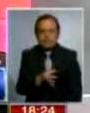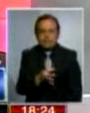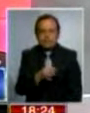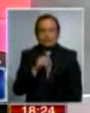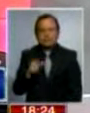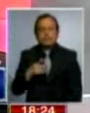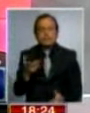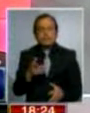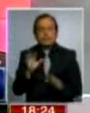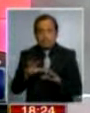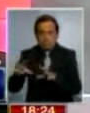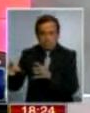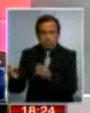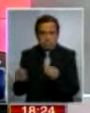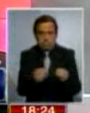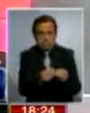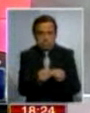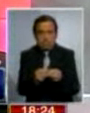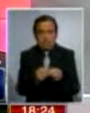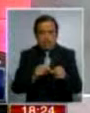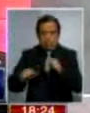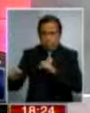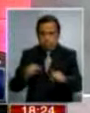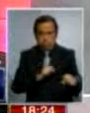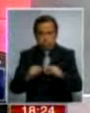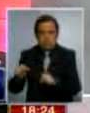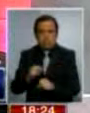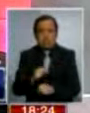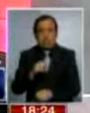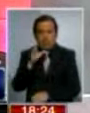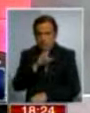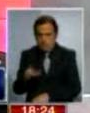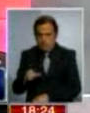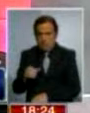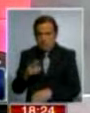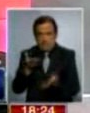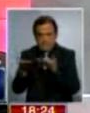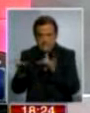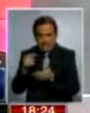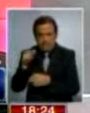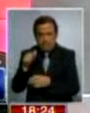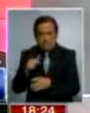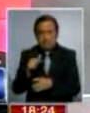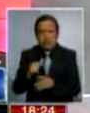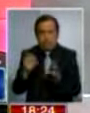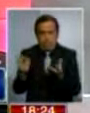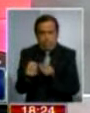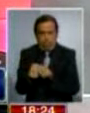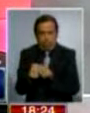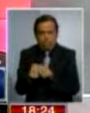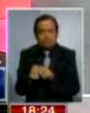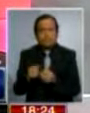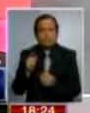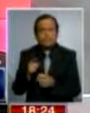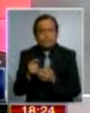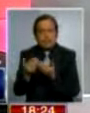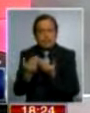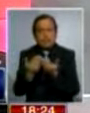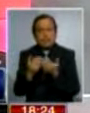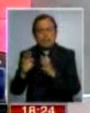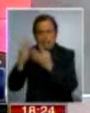el plan justamente cuando estamos frente a un terremoto y el personal de Gendarmería de servicio, que son extremadamente pocos, son los que hacen la apertura